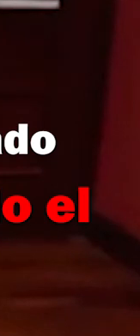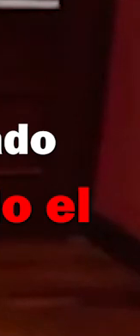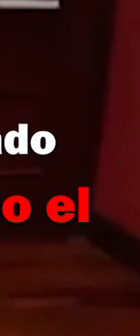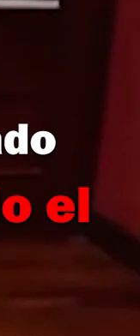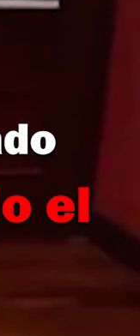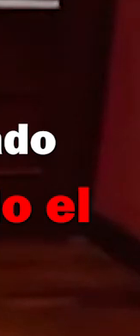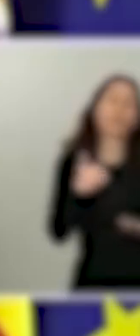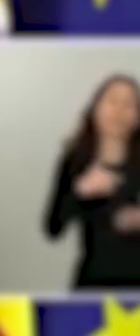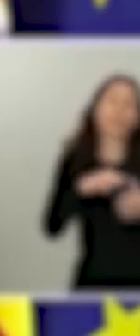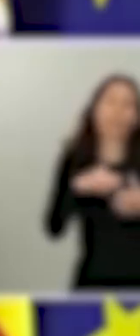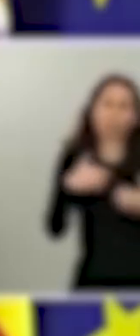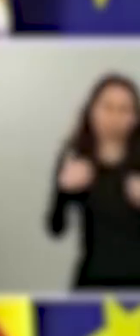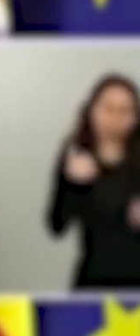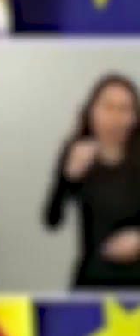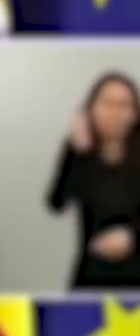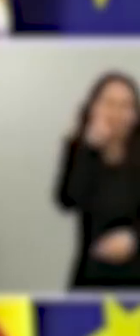el gobierno.